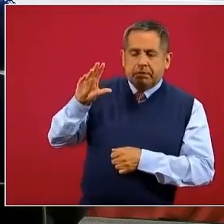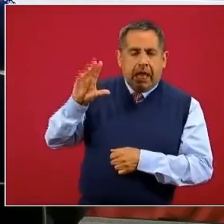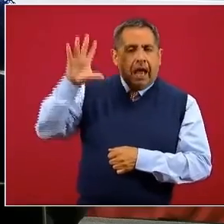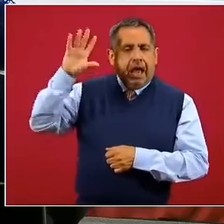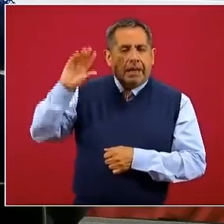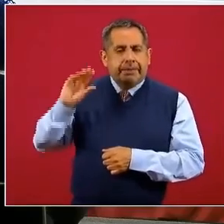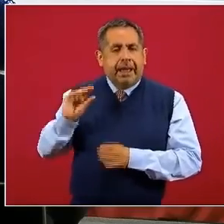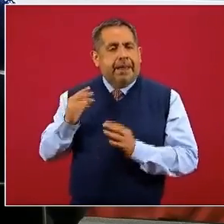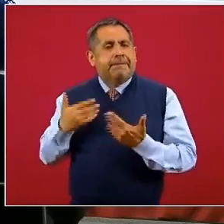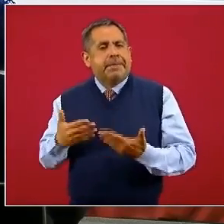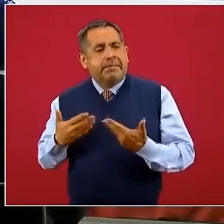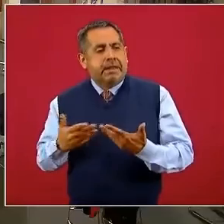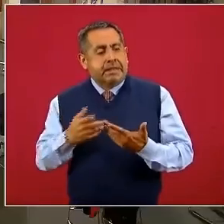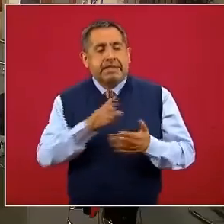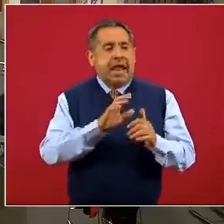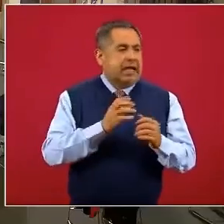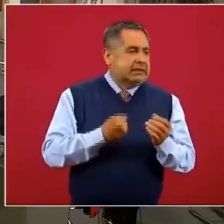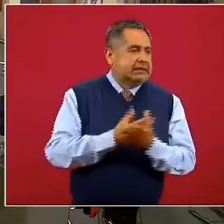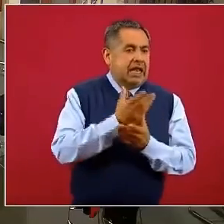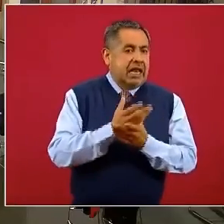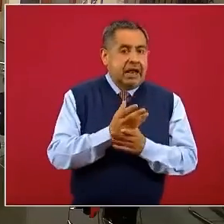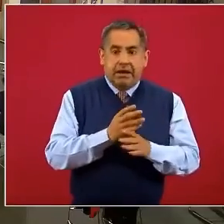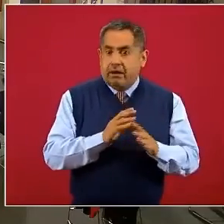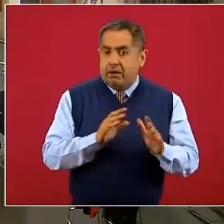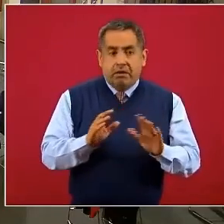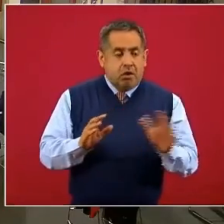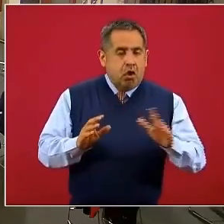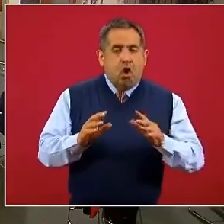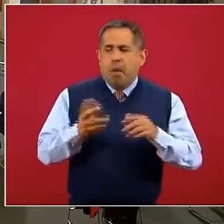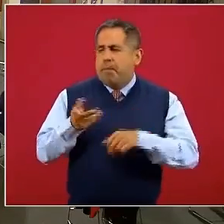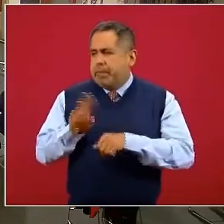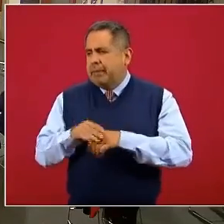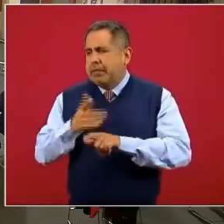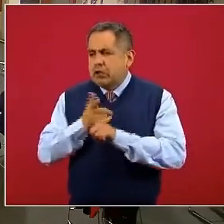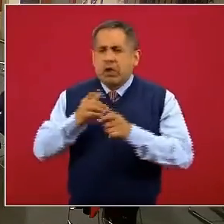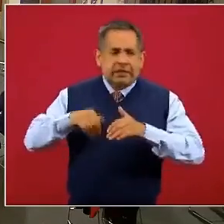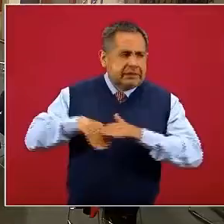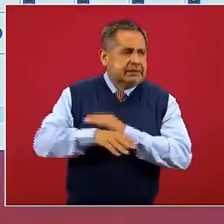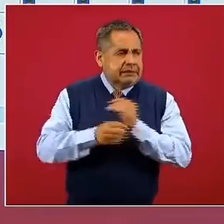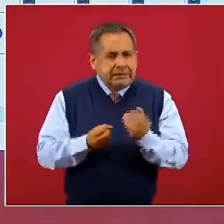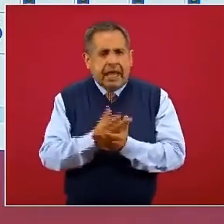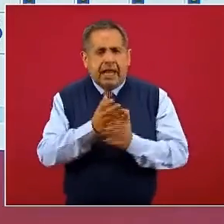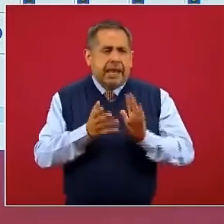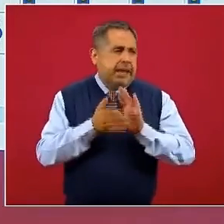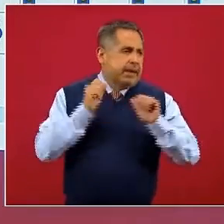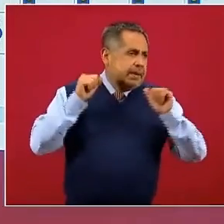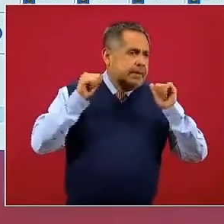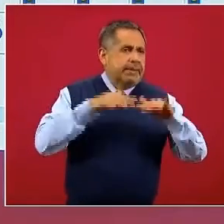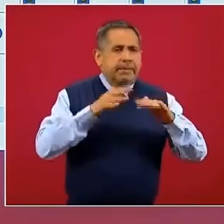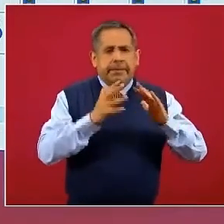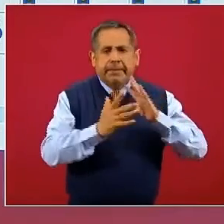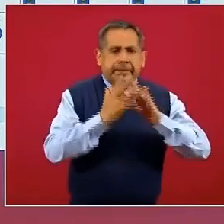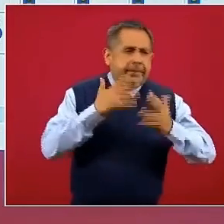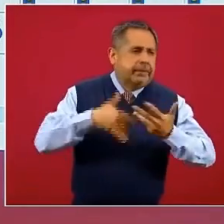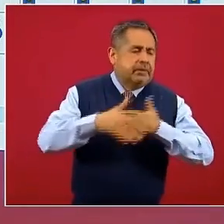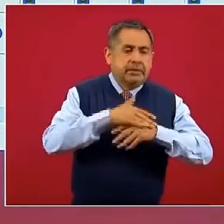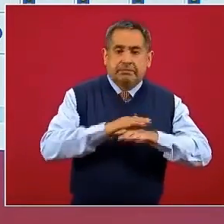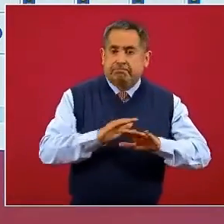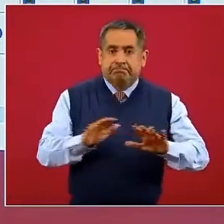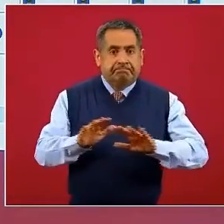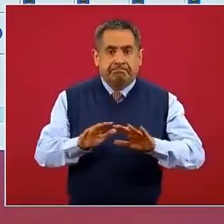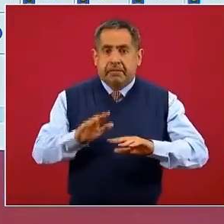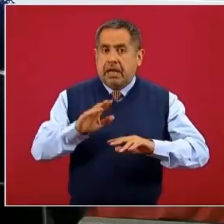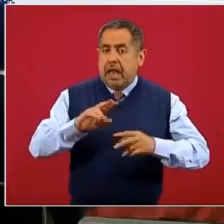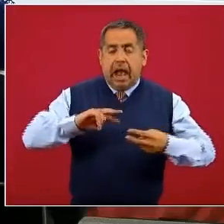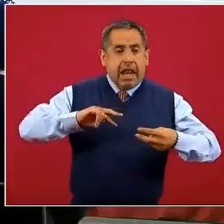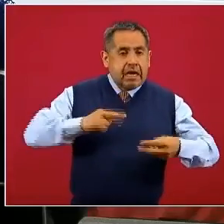disminuir actividades, incrementar aforos o permitir una serie de acciones al interior del Estado, al